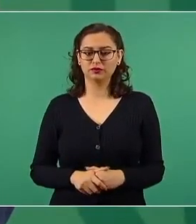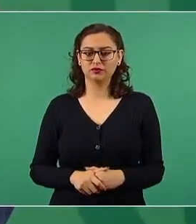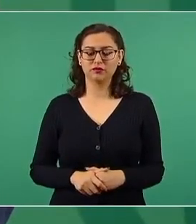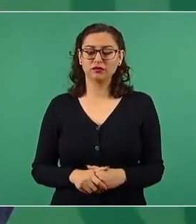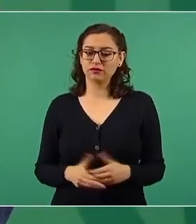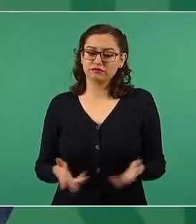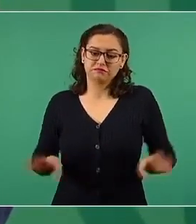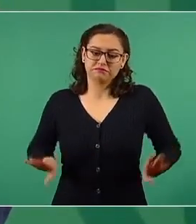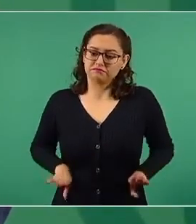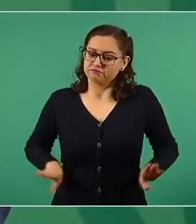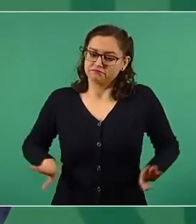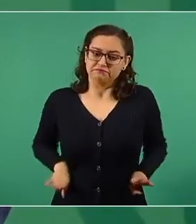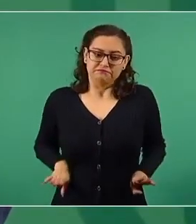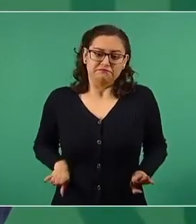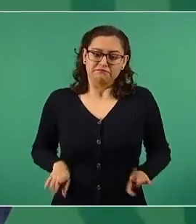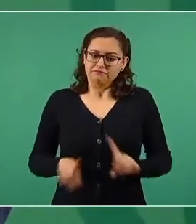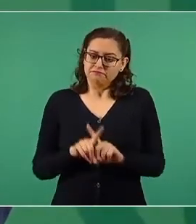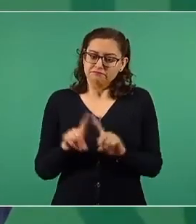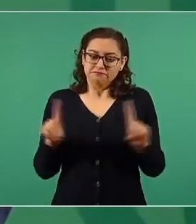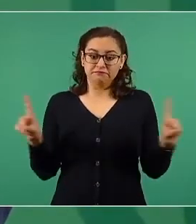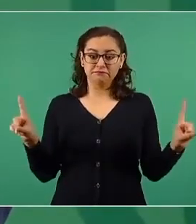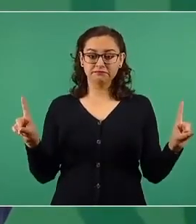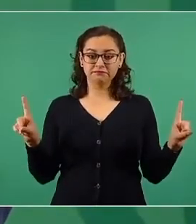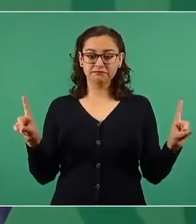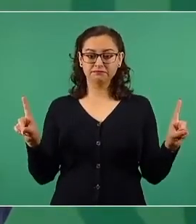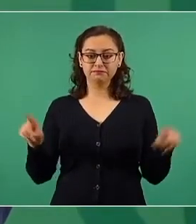actuar de otra forma,